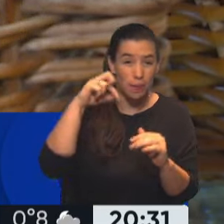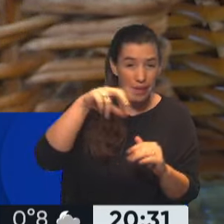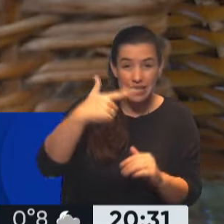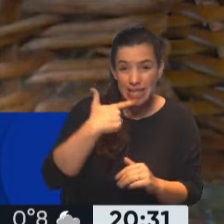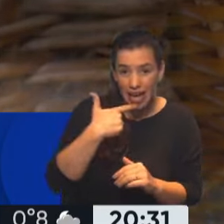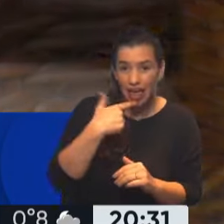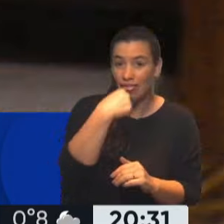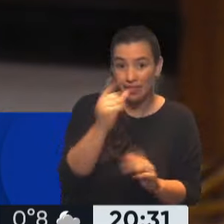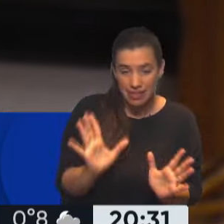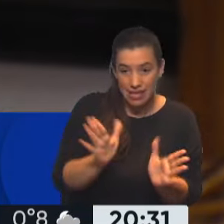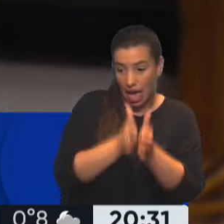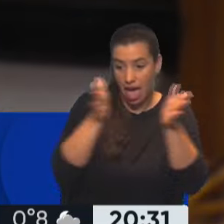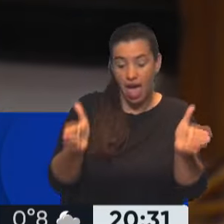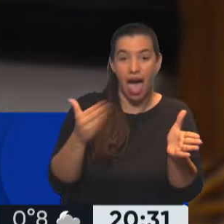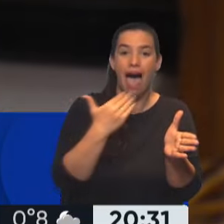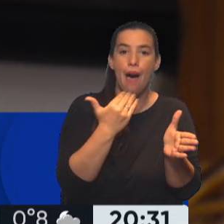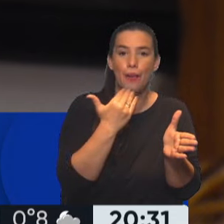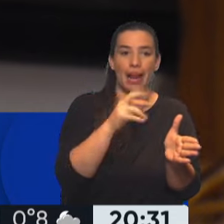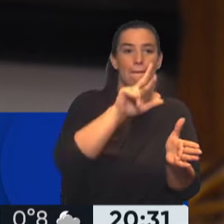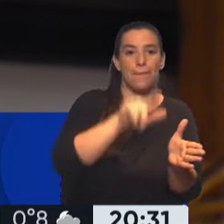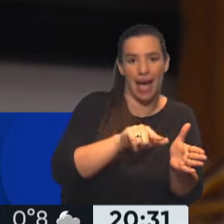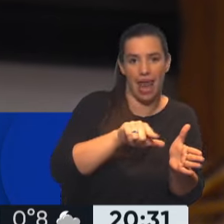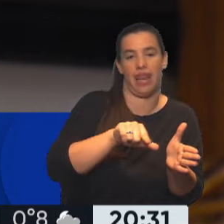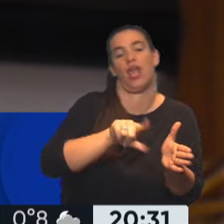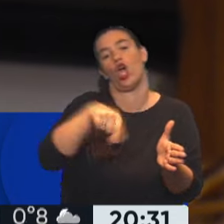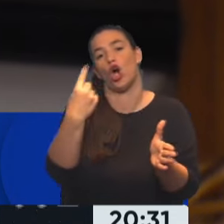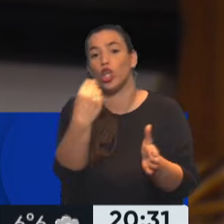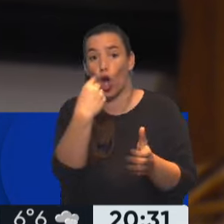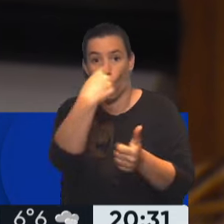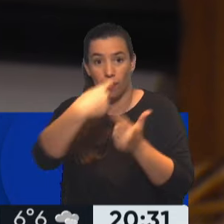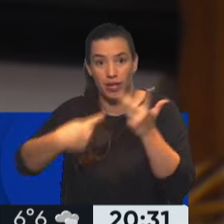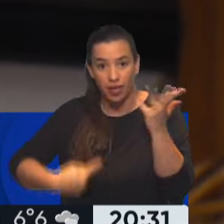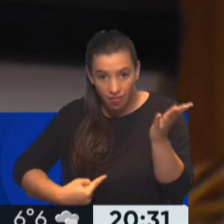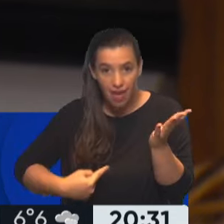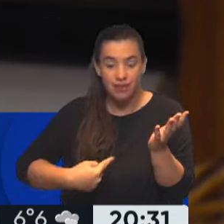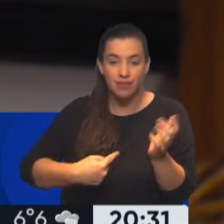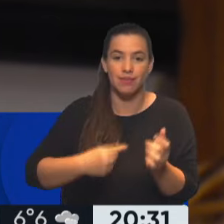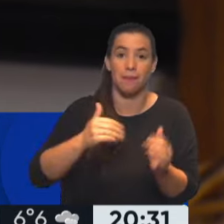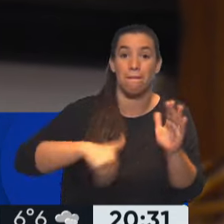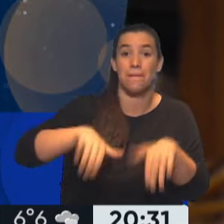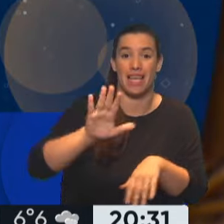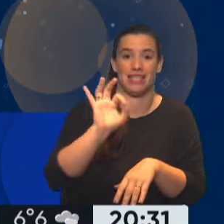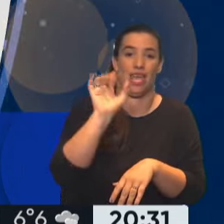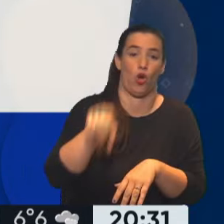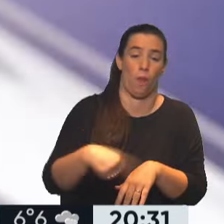de abril, el pan junto a otros alimentos se incrementó en un 0,4%.